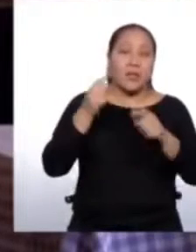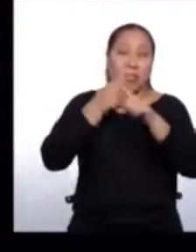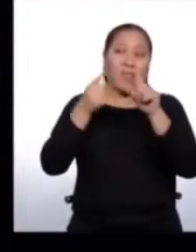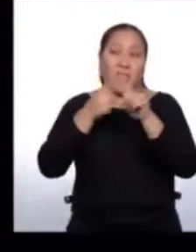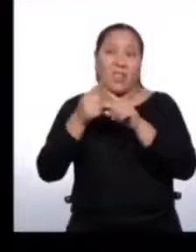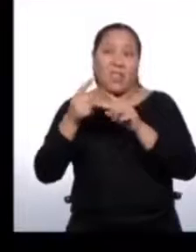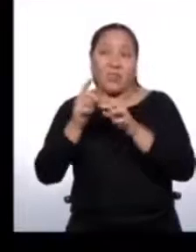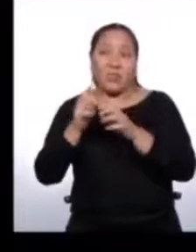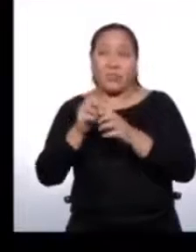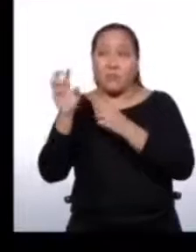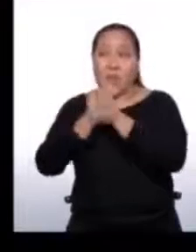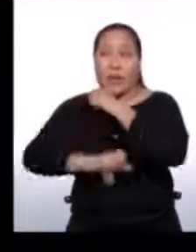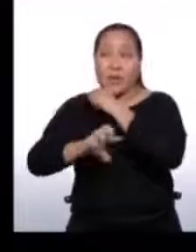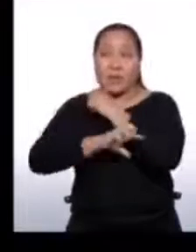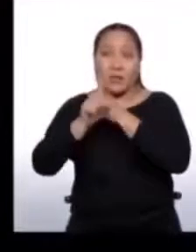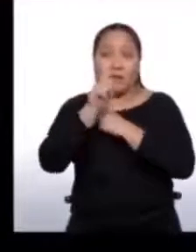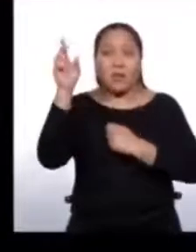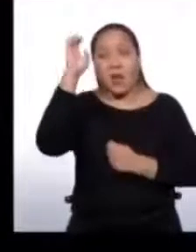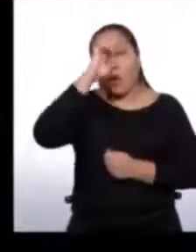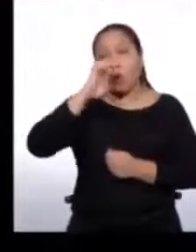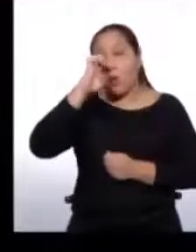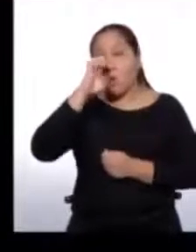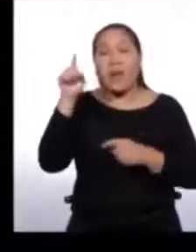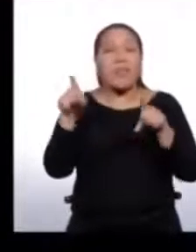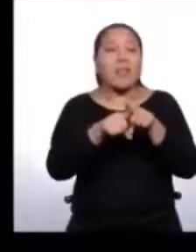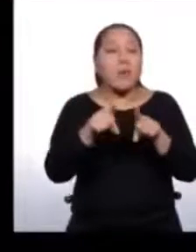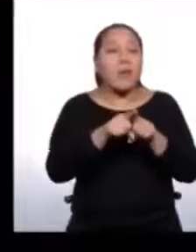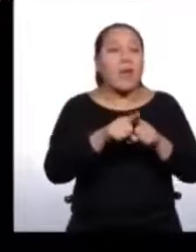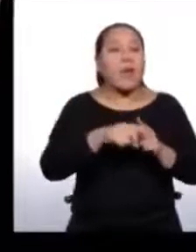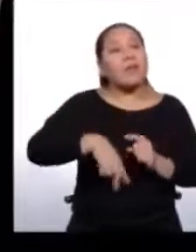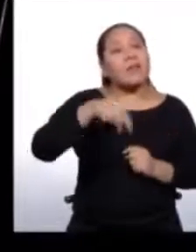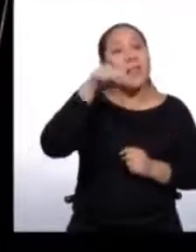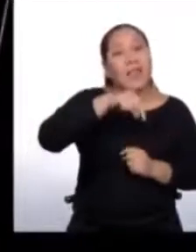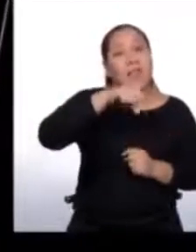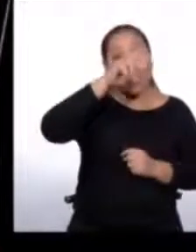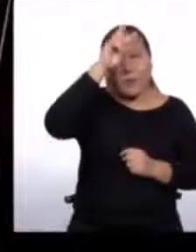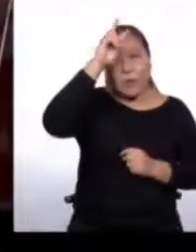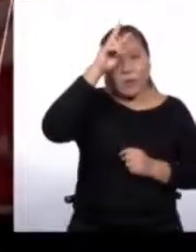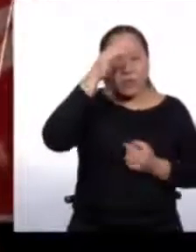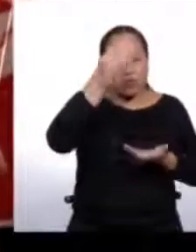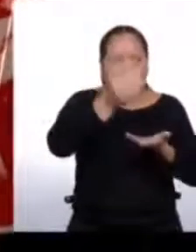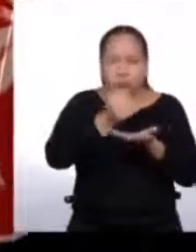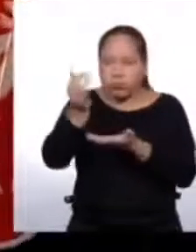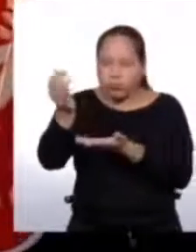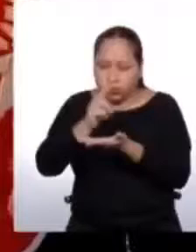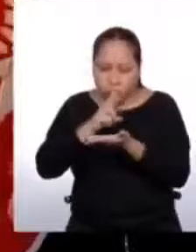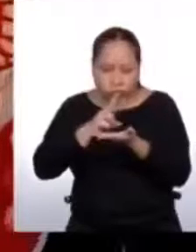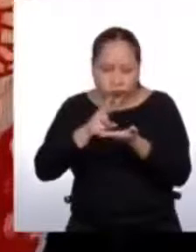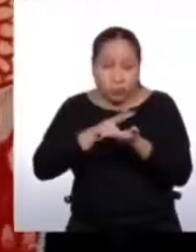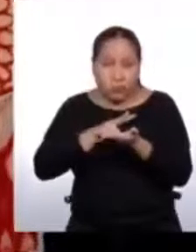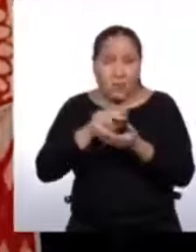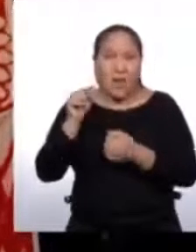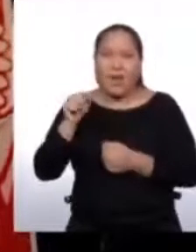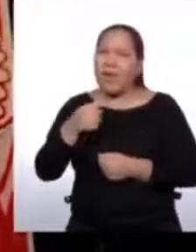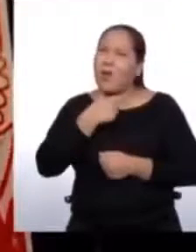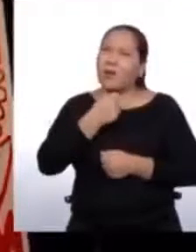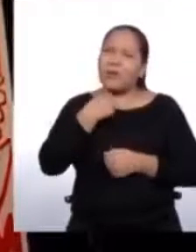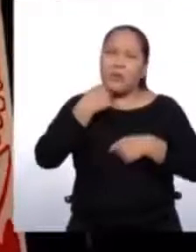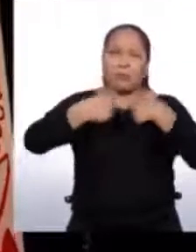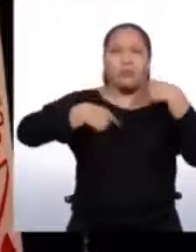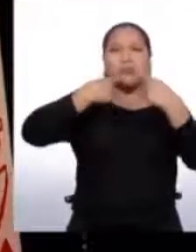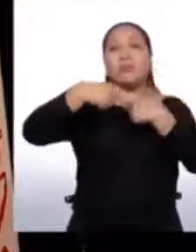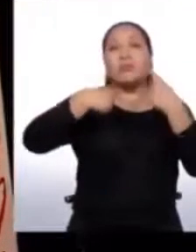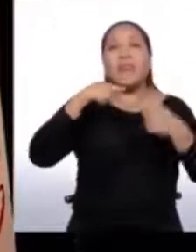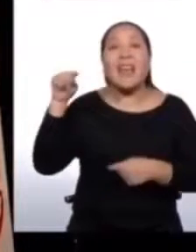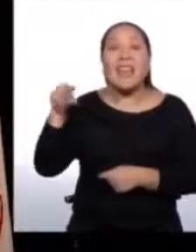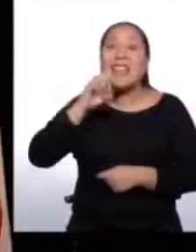peruanos. Entonces yo creo que Rivero estaba dotado para el cuento, ¿no? Era un contador nato de historias. Y él cuenta